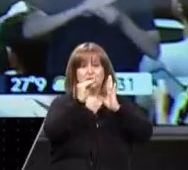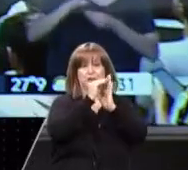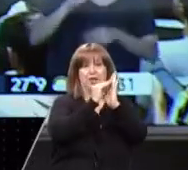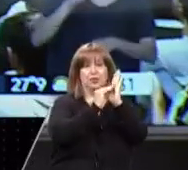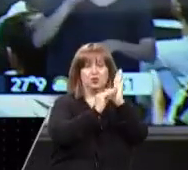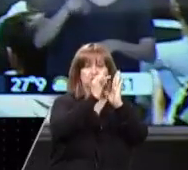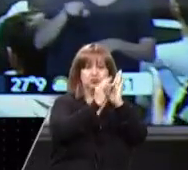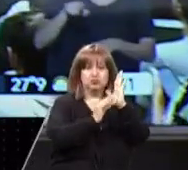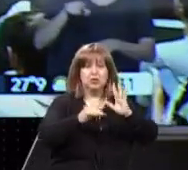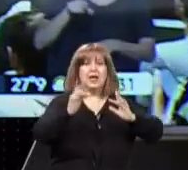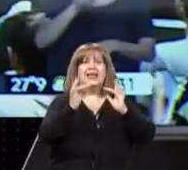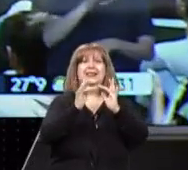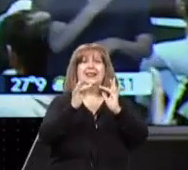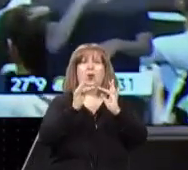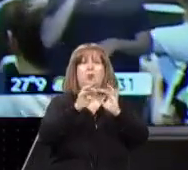información. Sí,